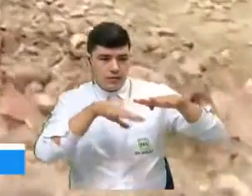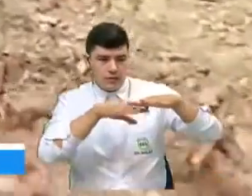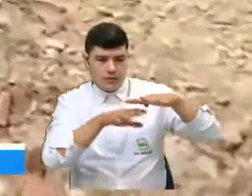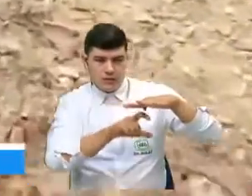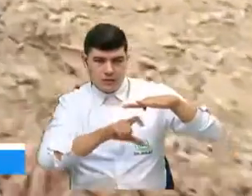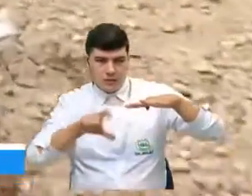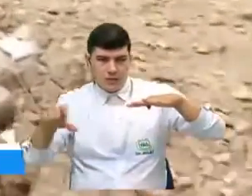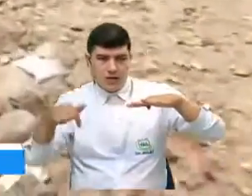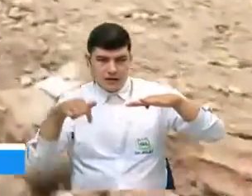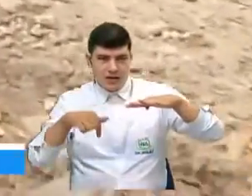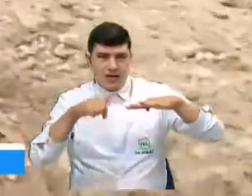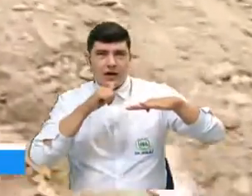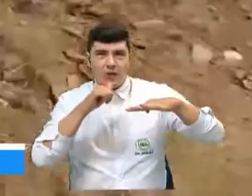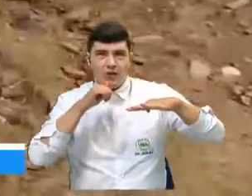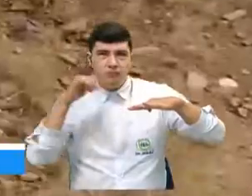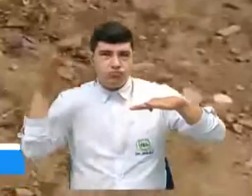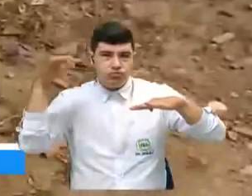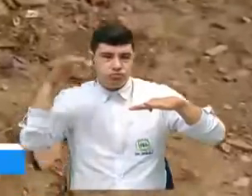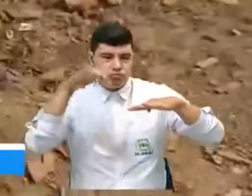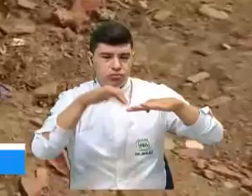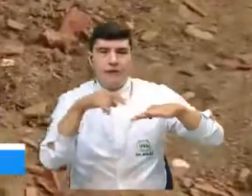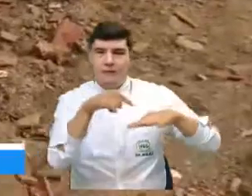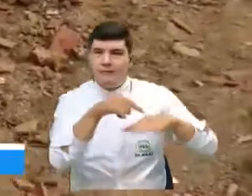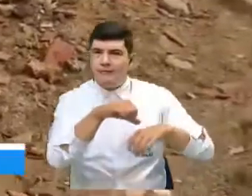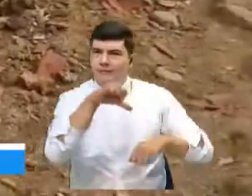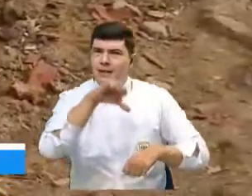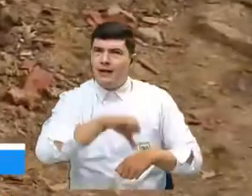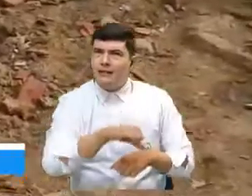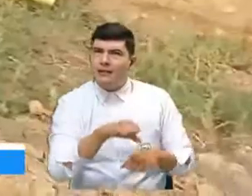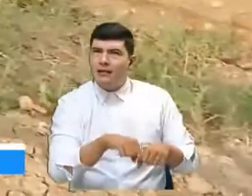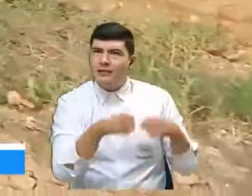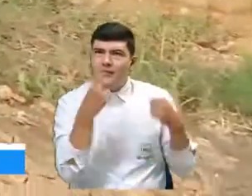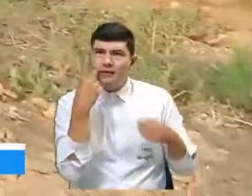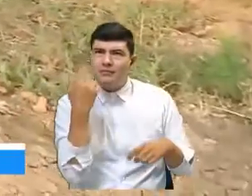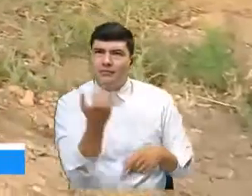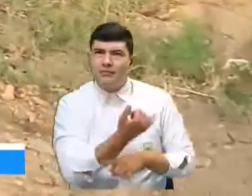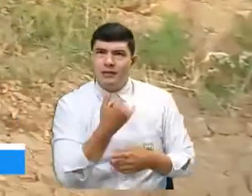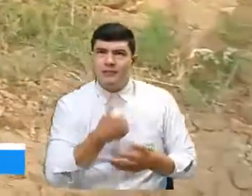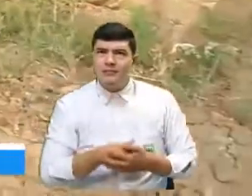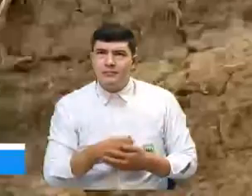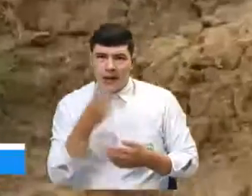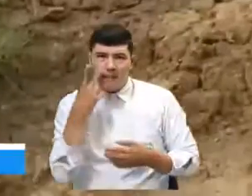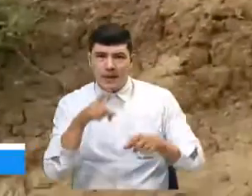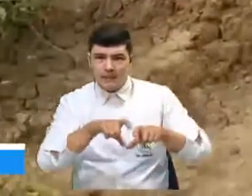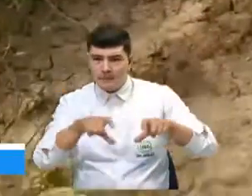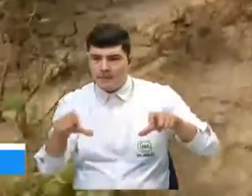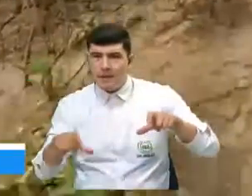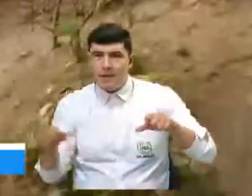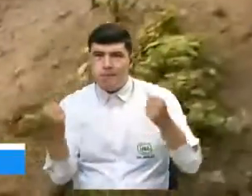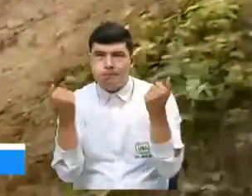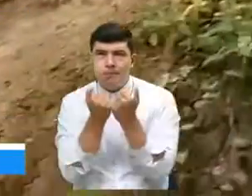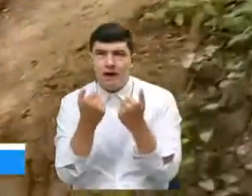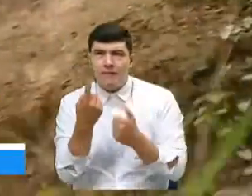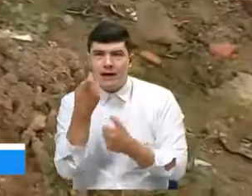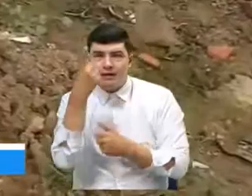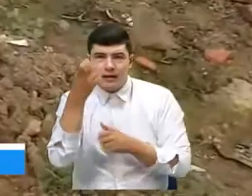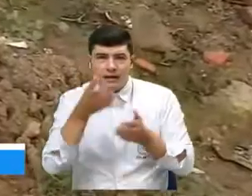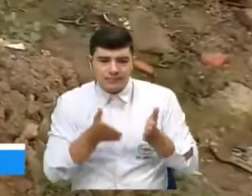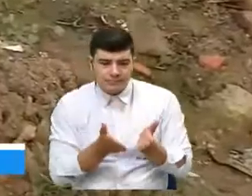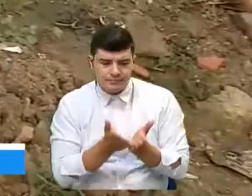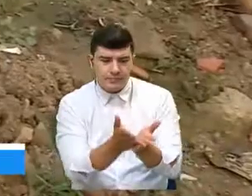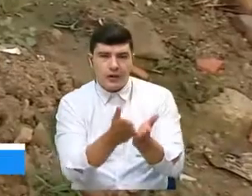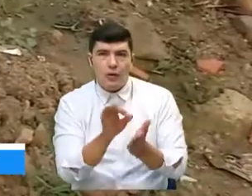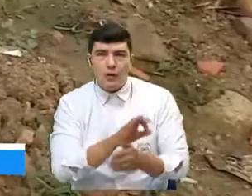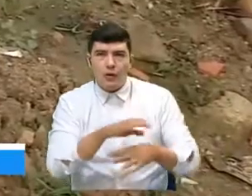por los contratistas de la eis cúcuta quedaron a medias a simple vista se observa la tubería tapada la falta de sumideros y las